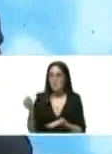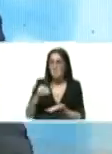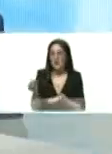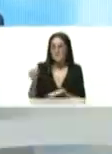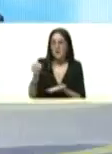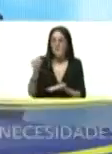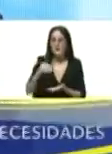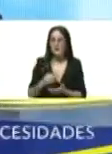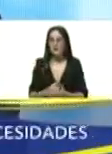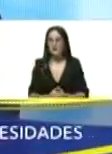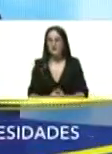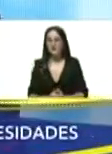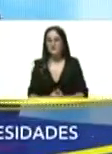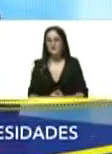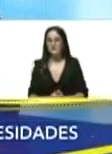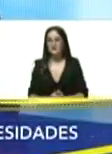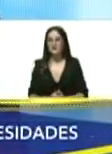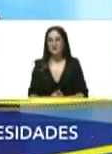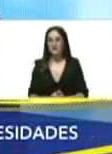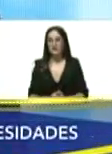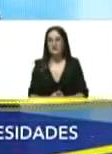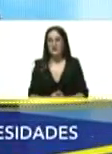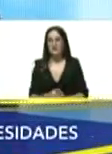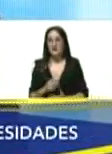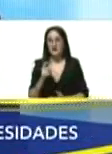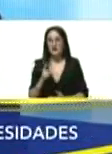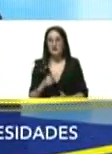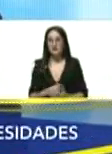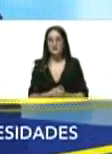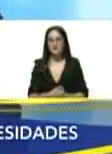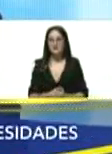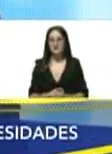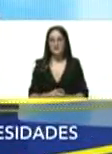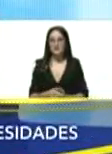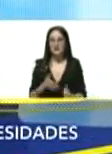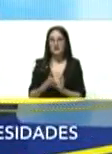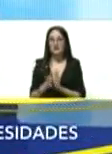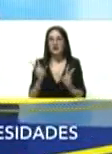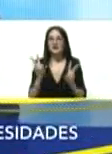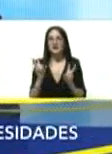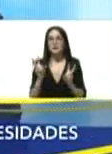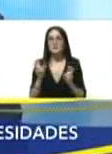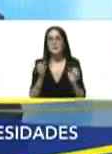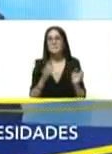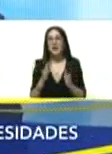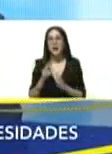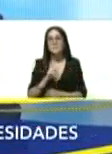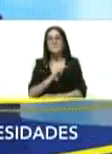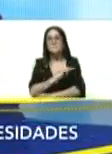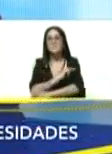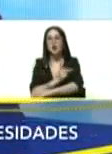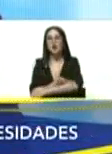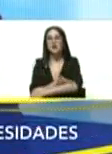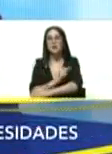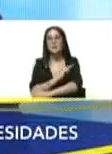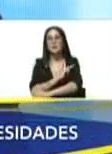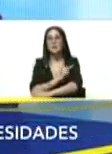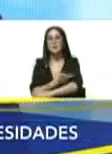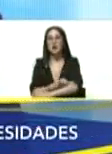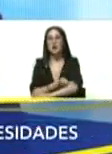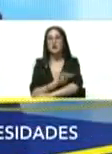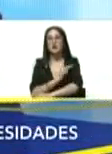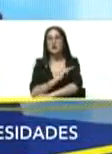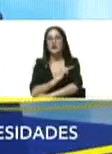y esto. Y además, todo lo que tiene que ver con el plan de proteína. Valga el comentario,